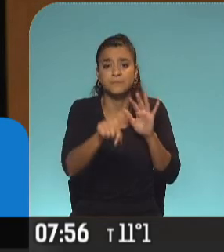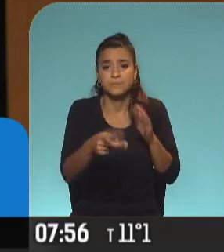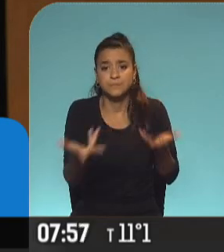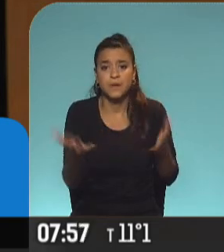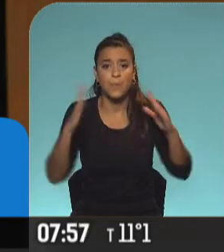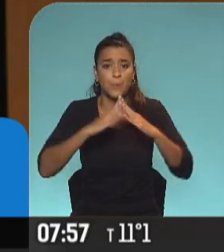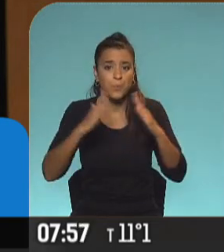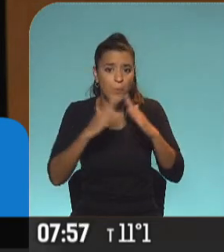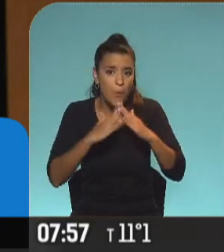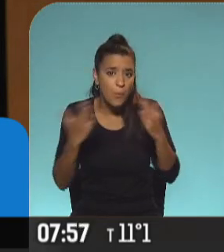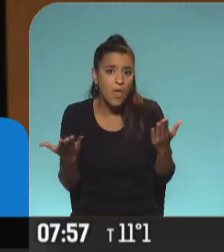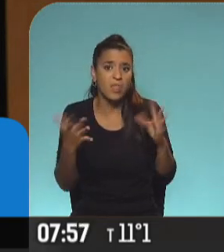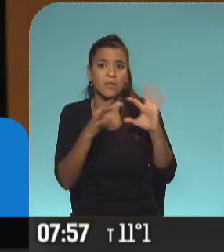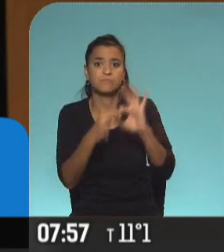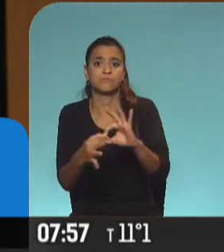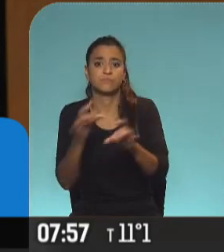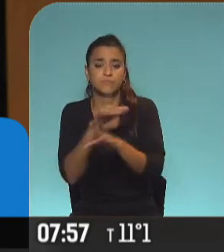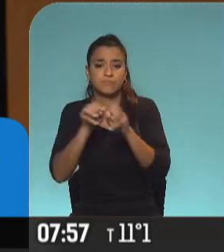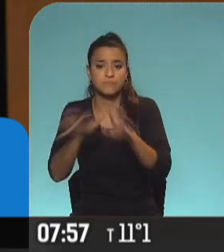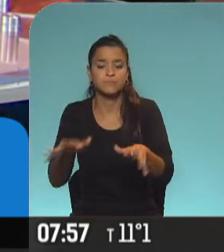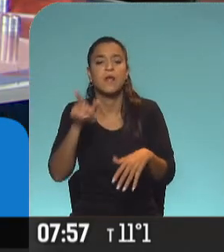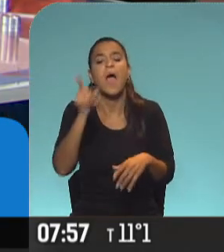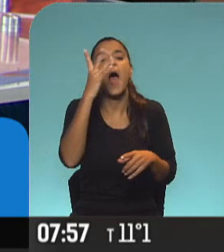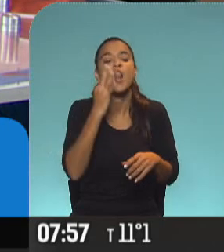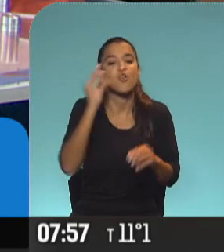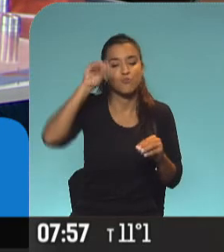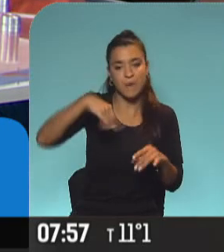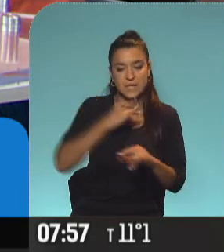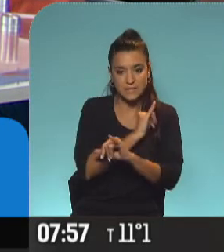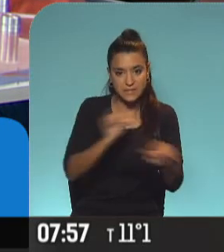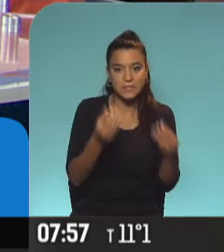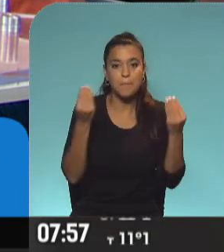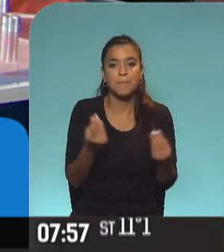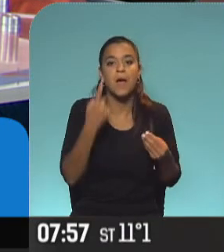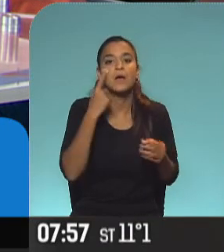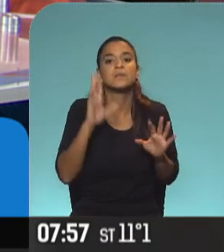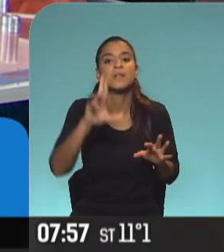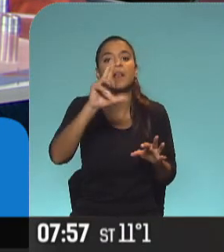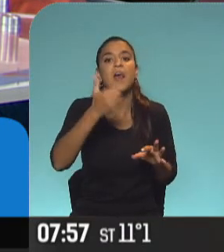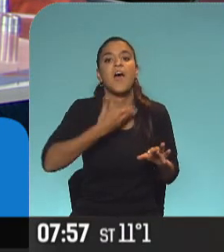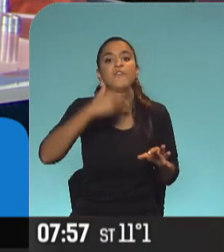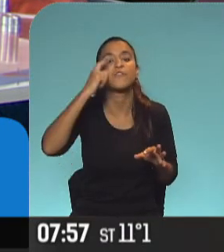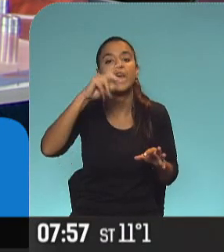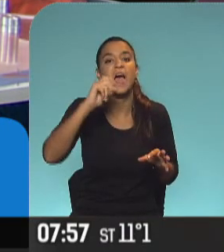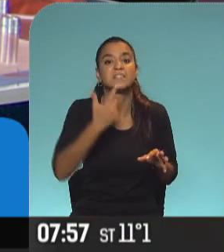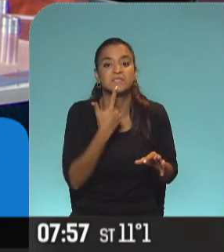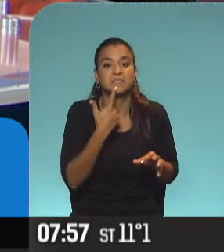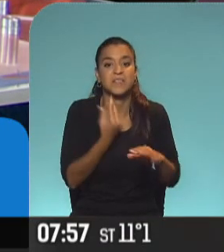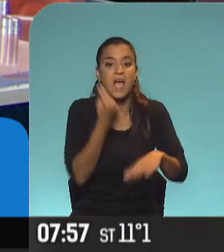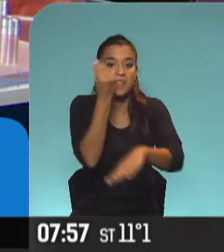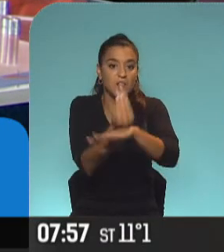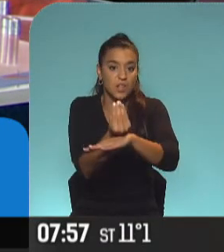vivienda está demasiado relacionada con la pandemia. Un dato para sumar. Hay que ver qué va a pasar con el pliego de Daniel Rafecas, el candidato a